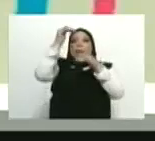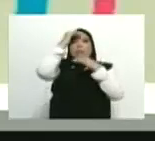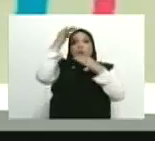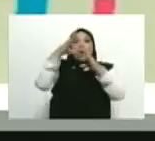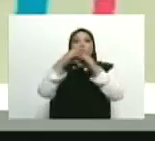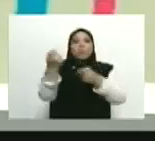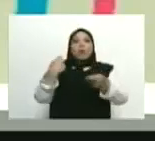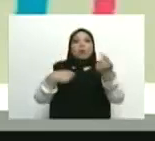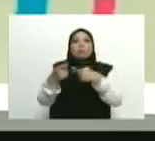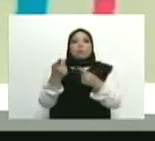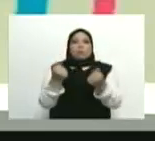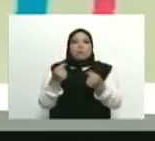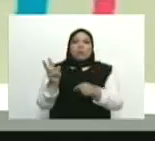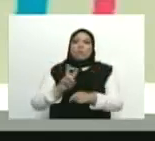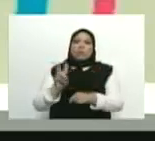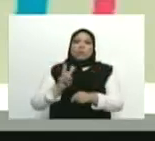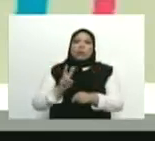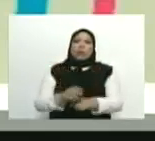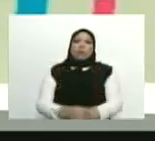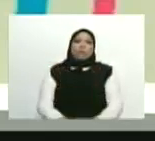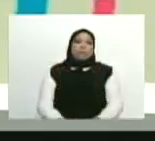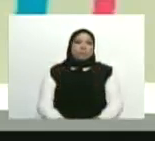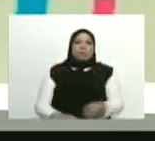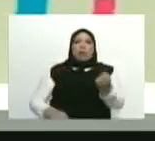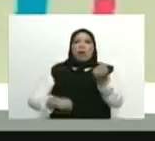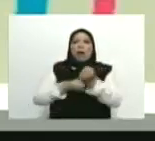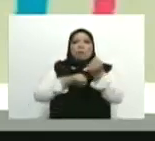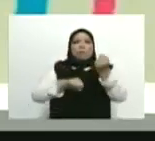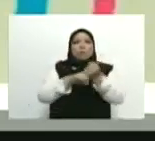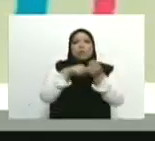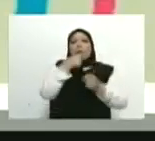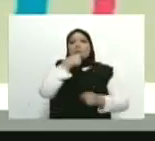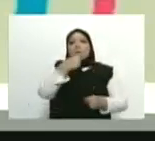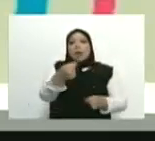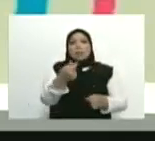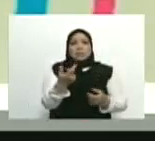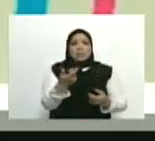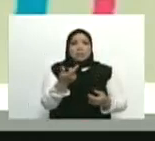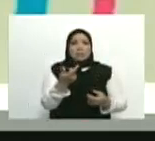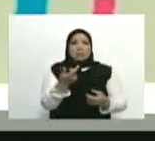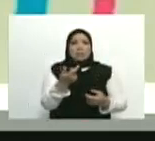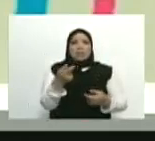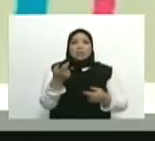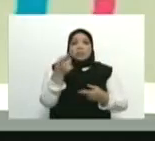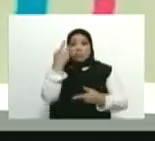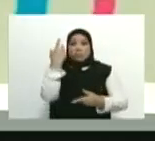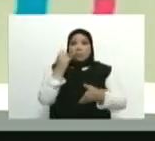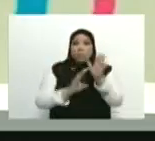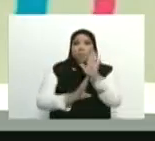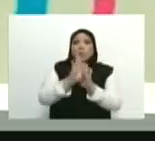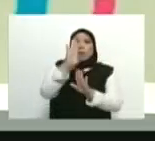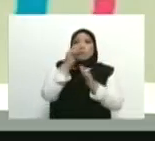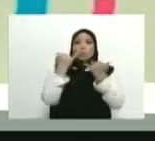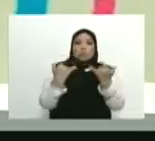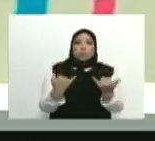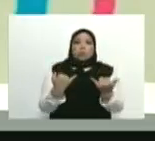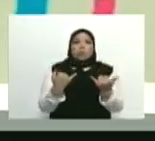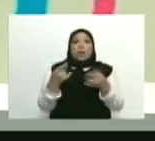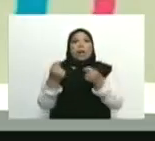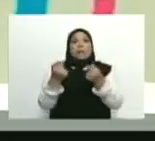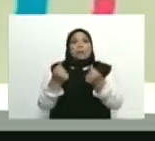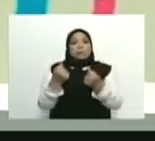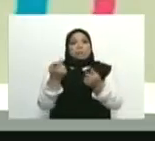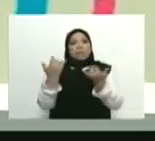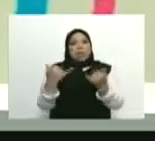los sectores económicos del país, apoyándoles, dándoles facilidades y verificando el crecimiento de la